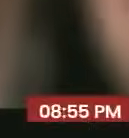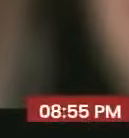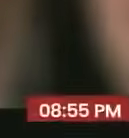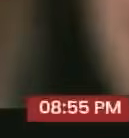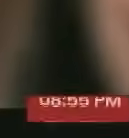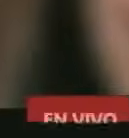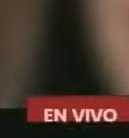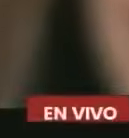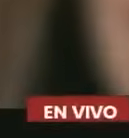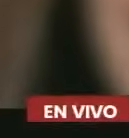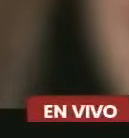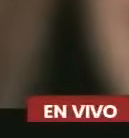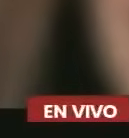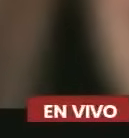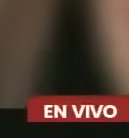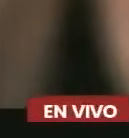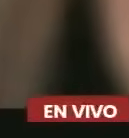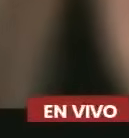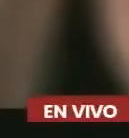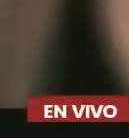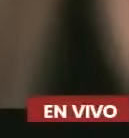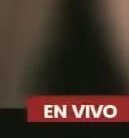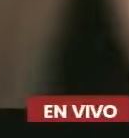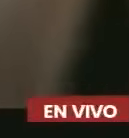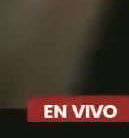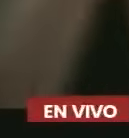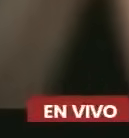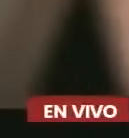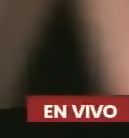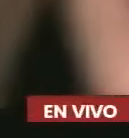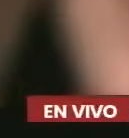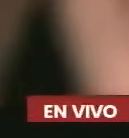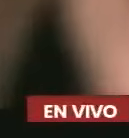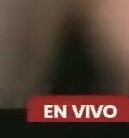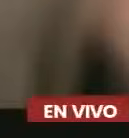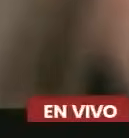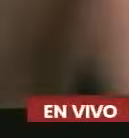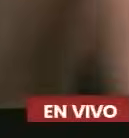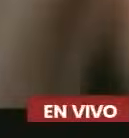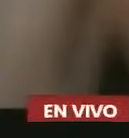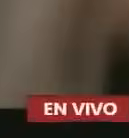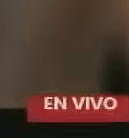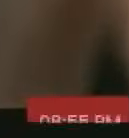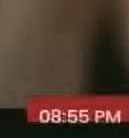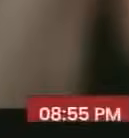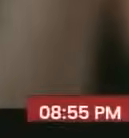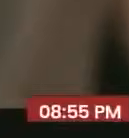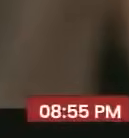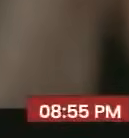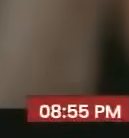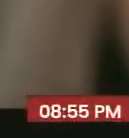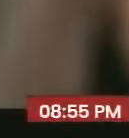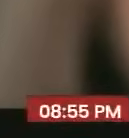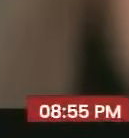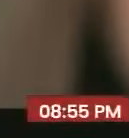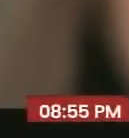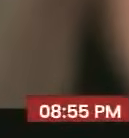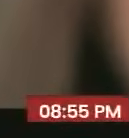qué? Porque todo el territorio de la Capitanía General de Venezuela pasa a ser de la República de Venezuela. Eso está ahorita en nuestra